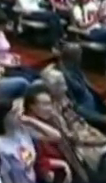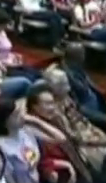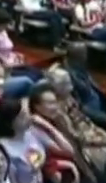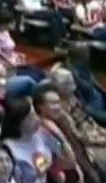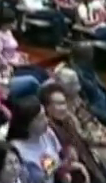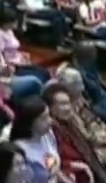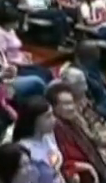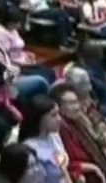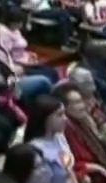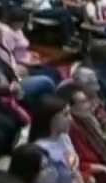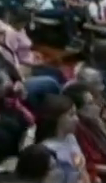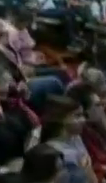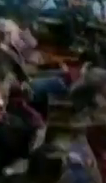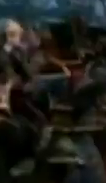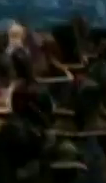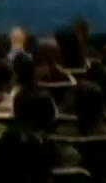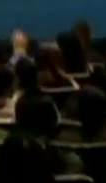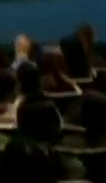Nuestro nombre,